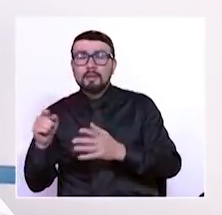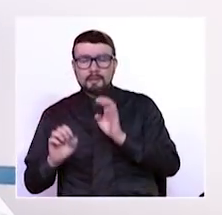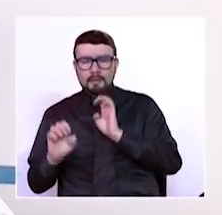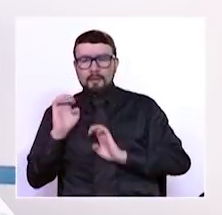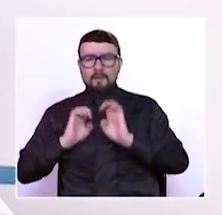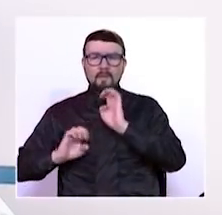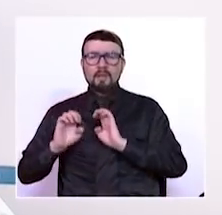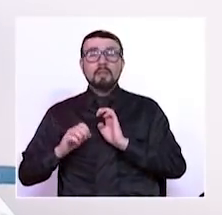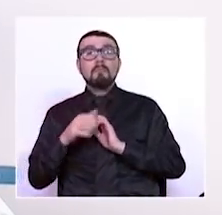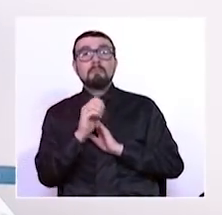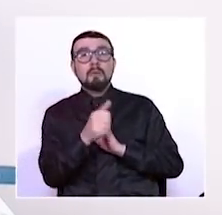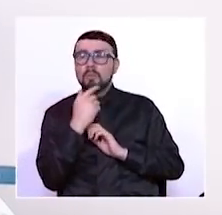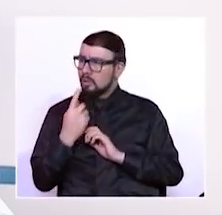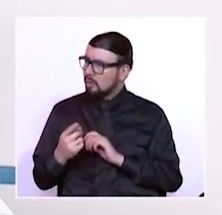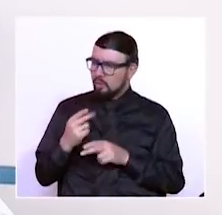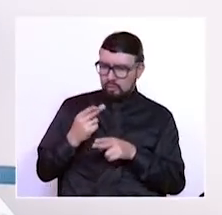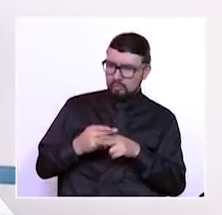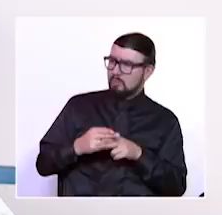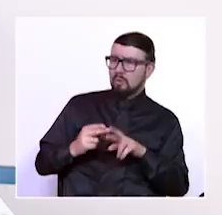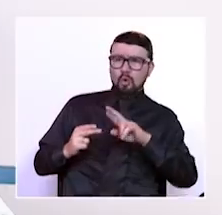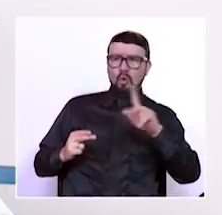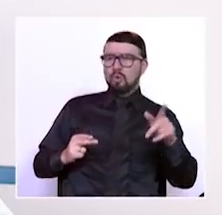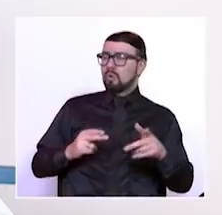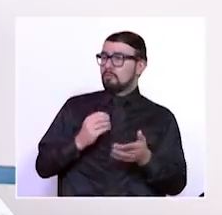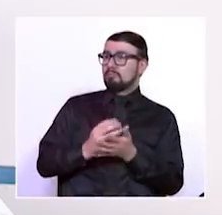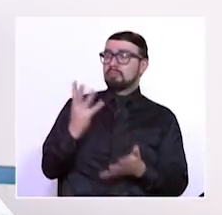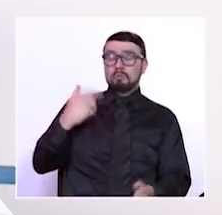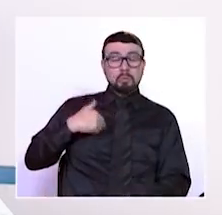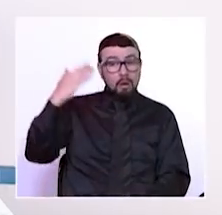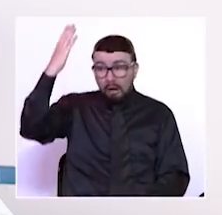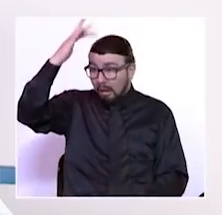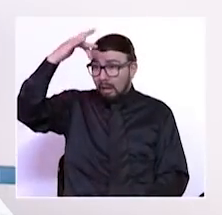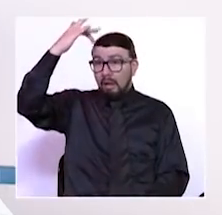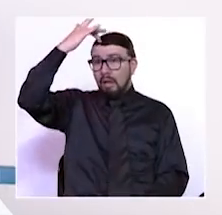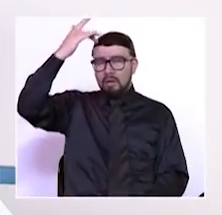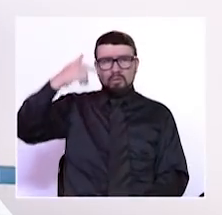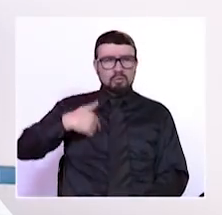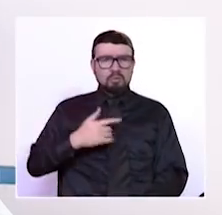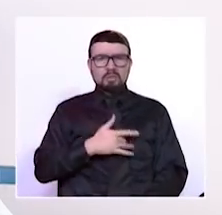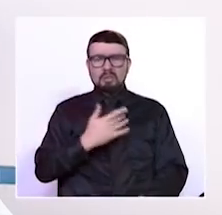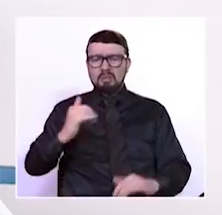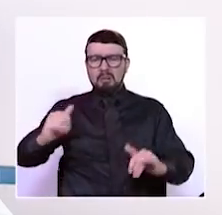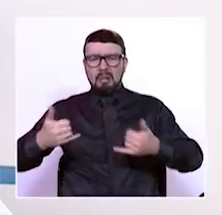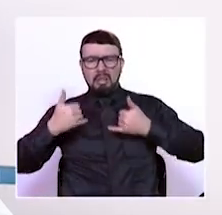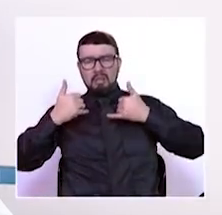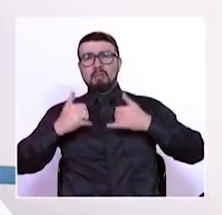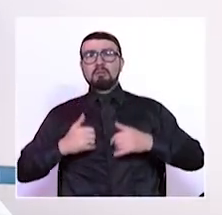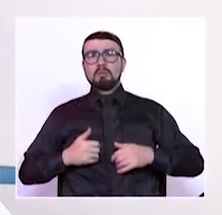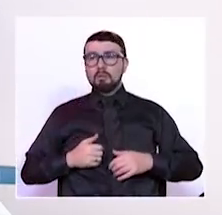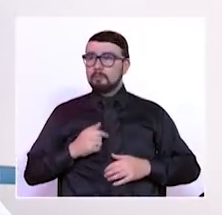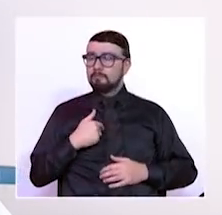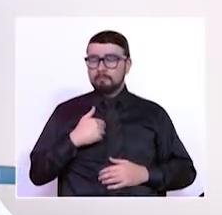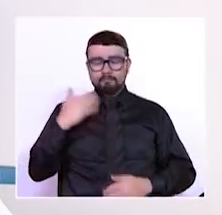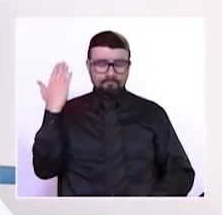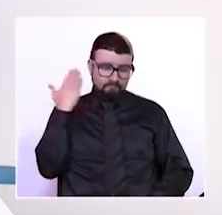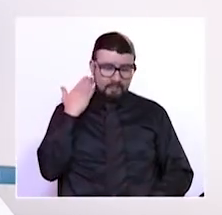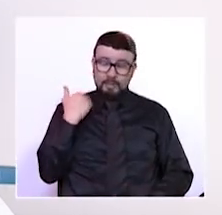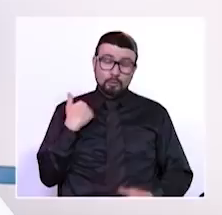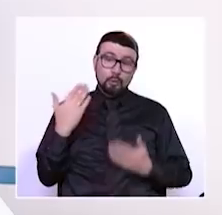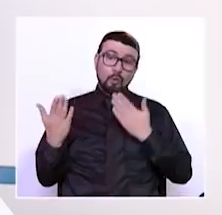defensas me dieron de otra marca y costoso, no me di cuenta y me sentí engañada. Me pasó por confiada.